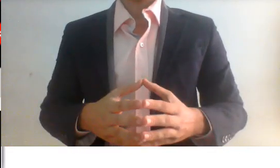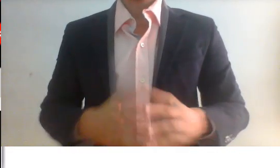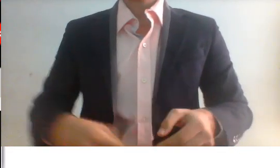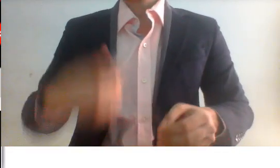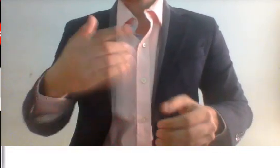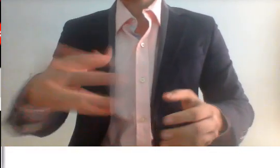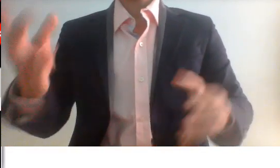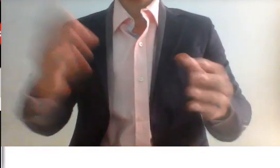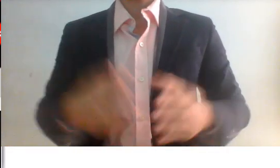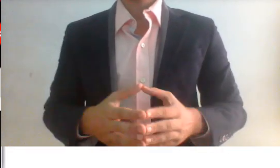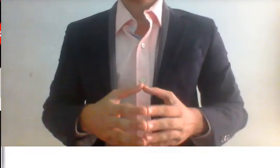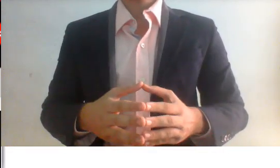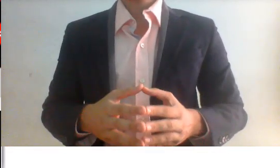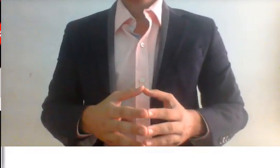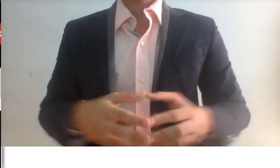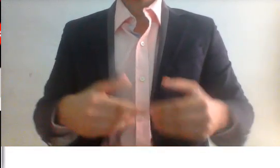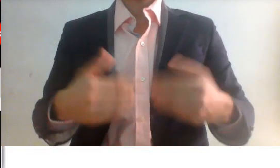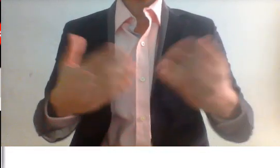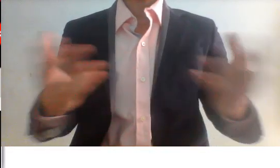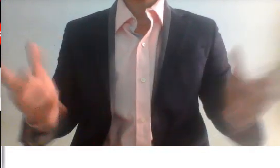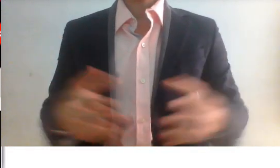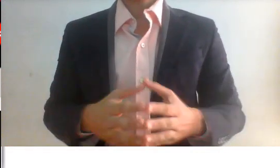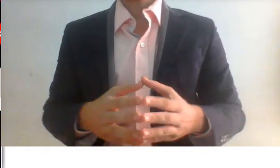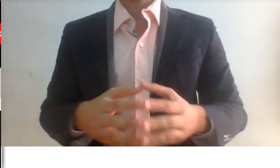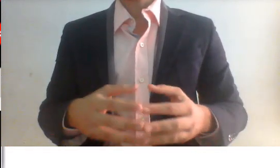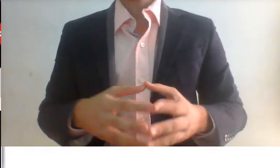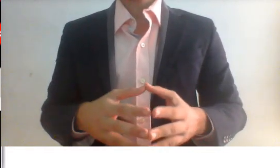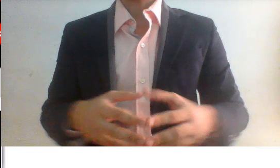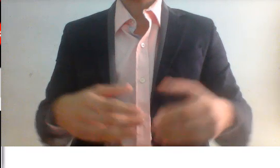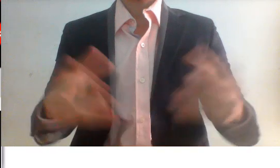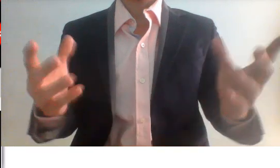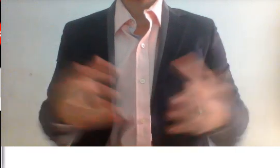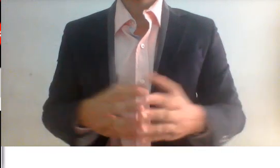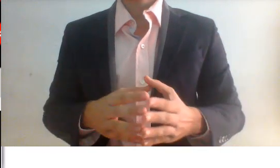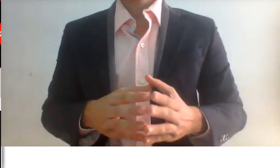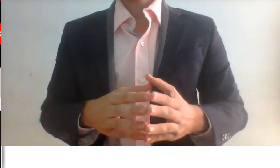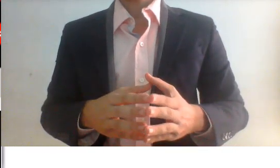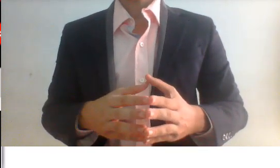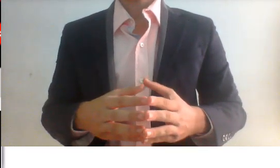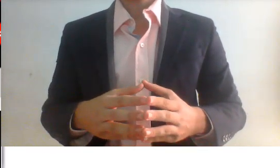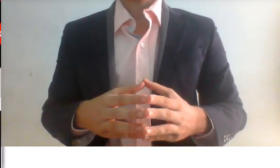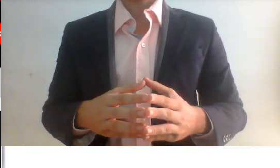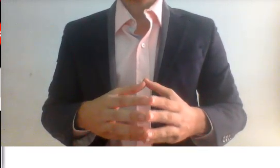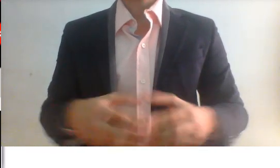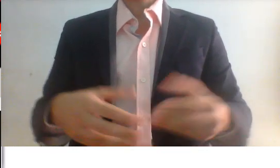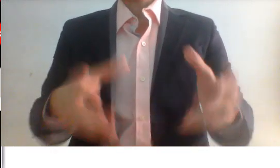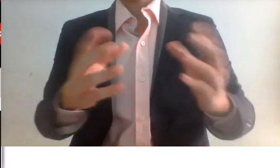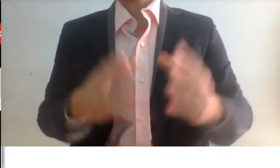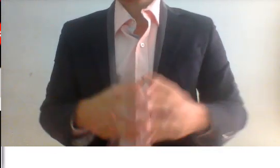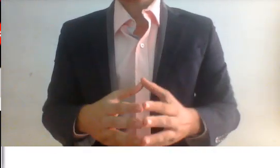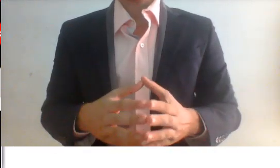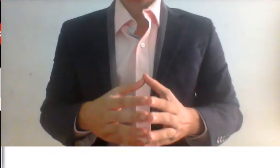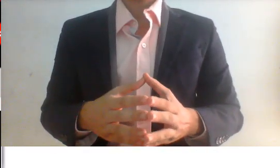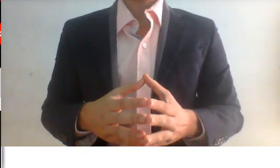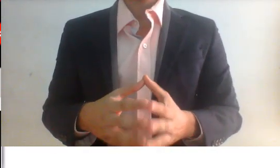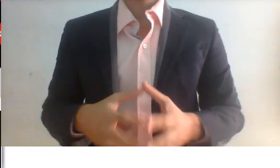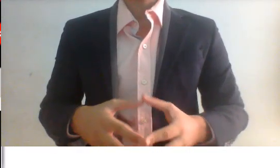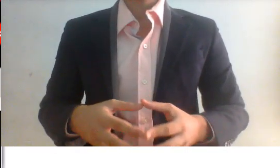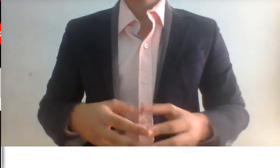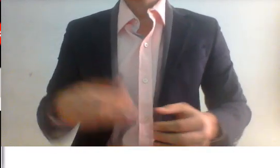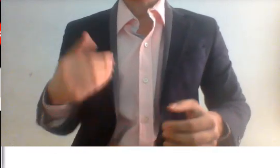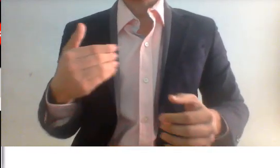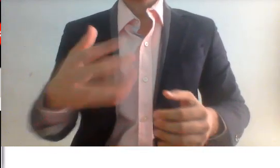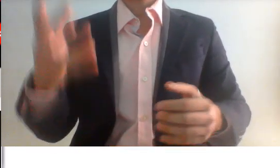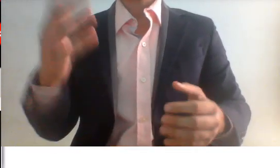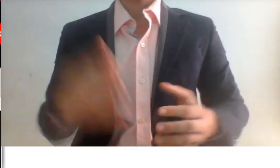millones de pesos, por 100 millones de pesos, o tal vez vamos a ver cargos a los fideicomisos por hacer una pequeña exposición que a lo mejor terminó